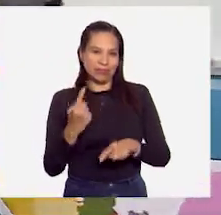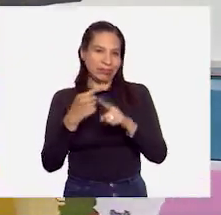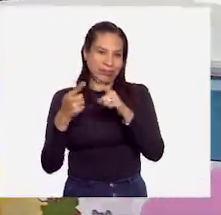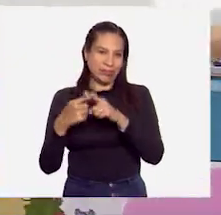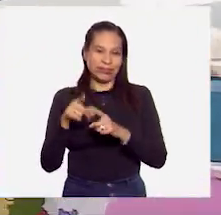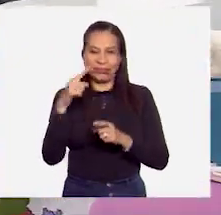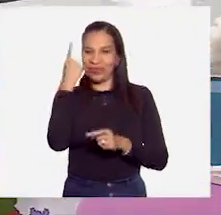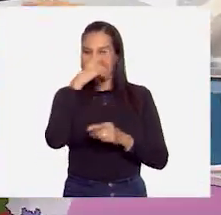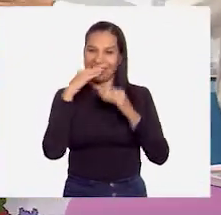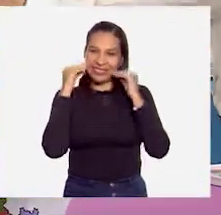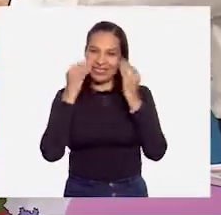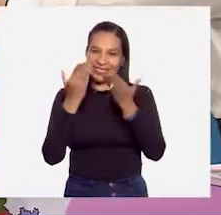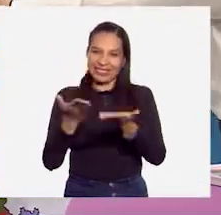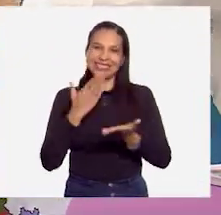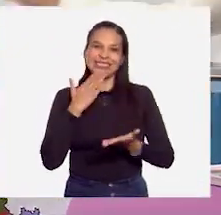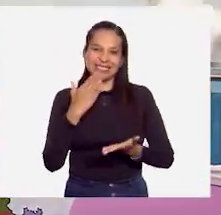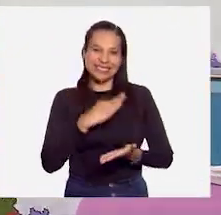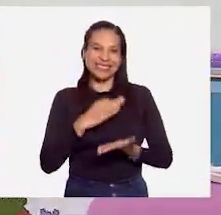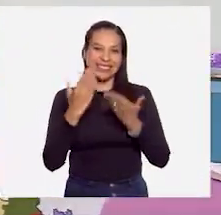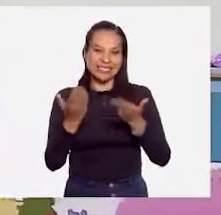una carita.